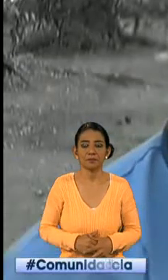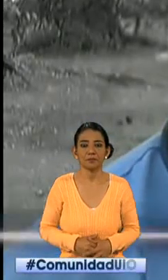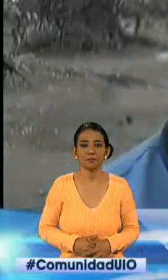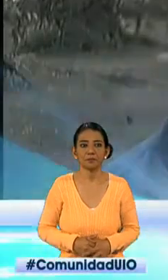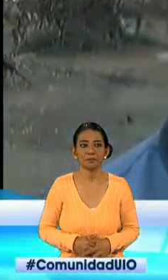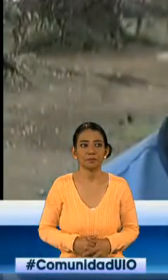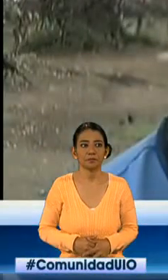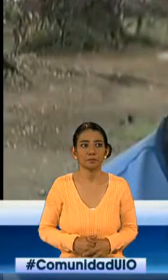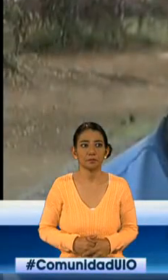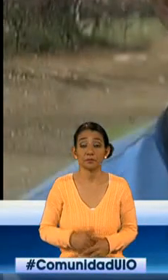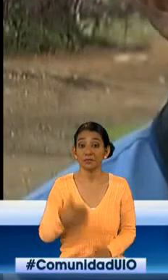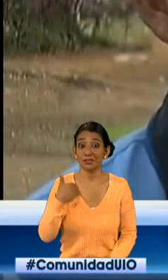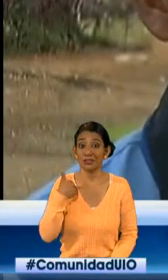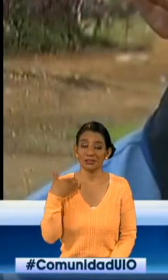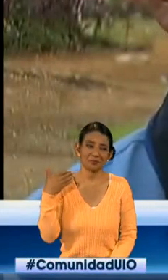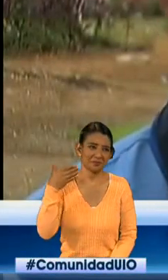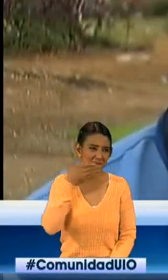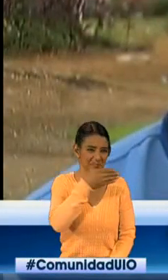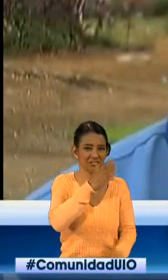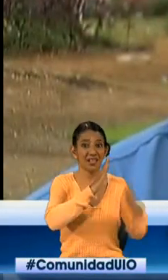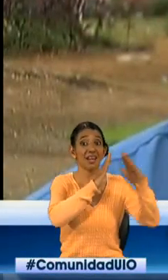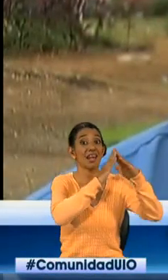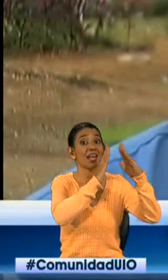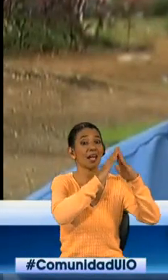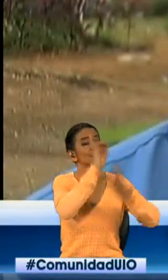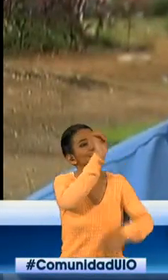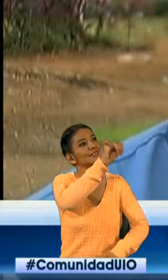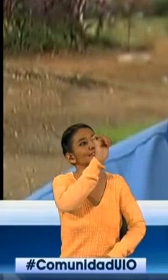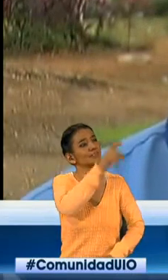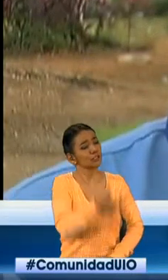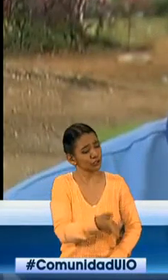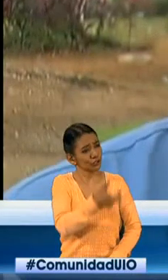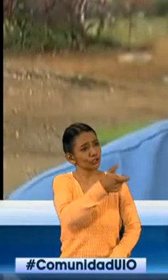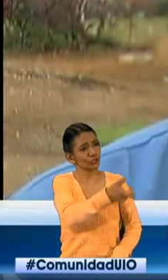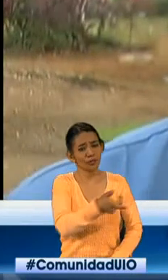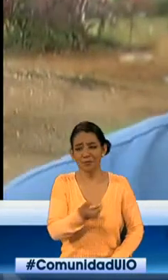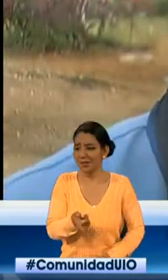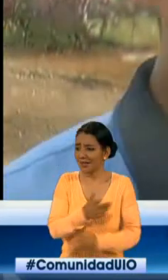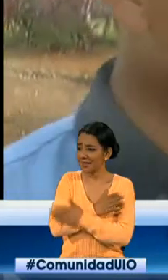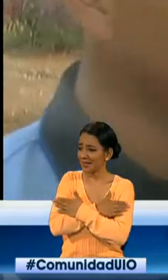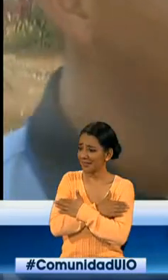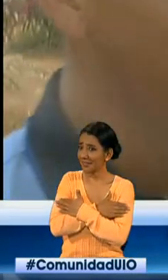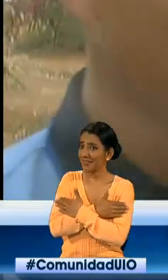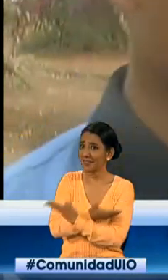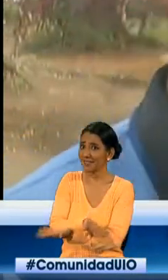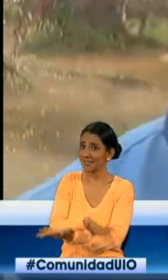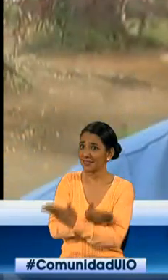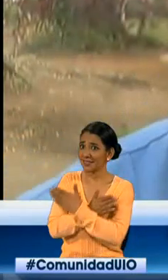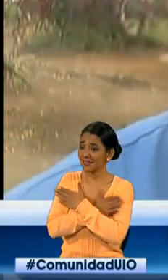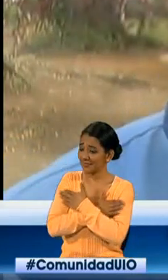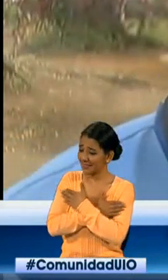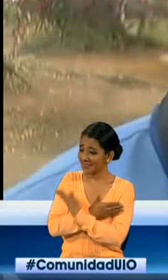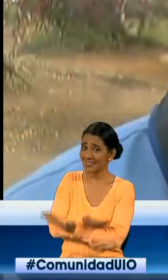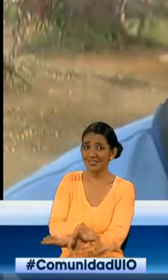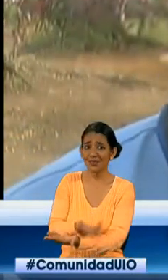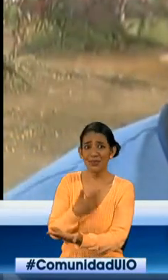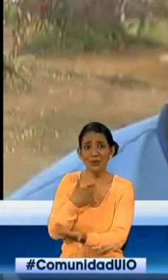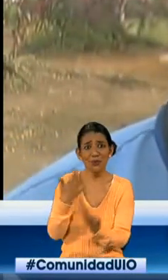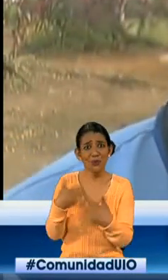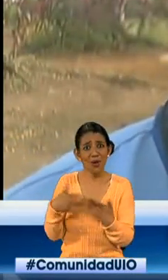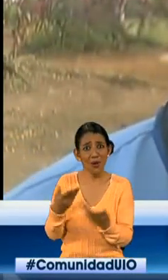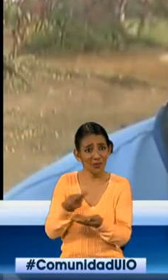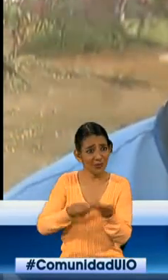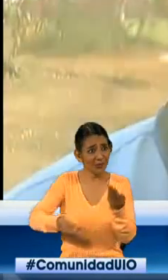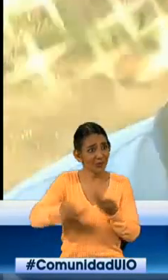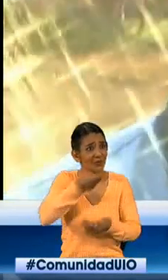casa del propietario, me felicitó esto por mi honestidad. Y más que todo, yo me sentí a gusto yo mismo de saber que yo lo había entregado tal y